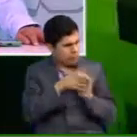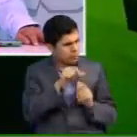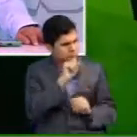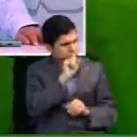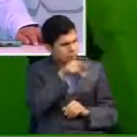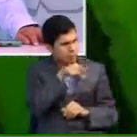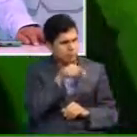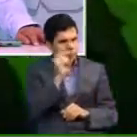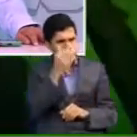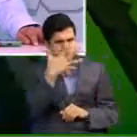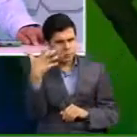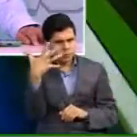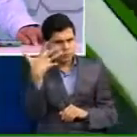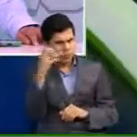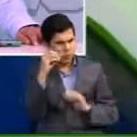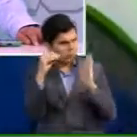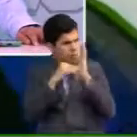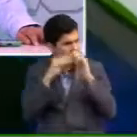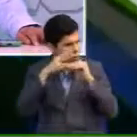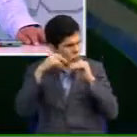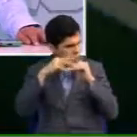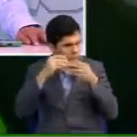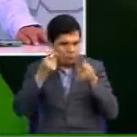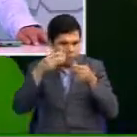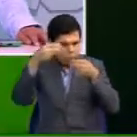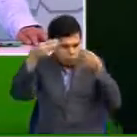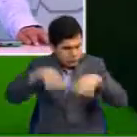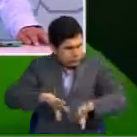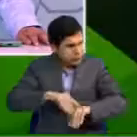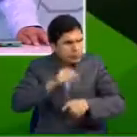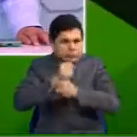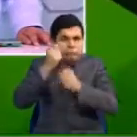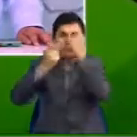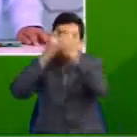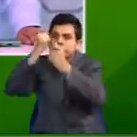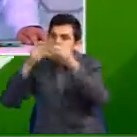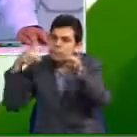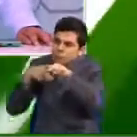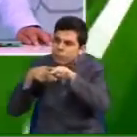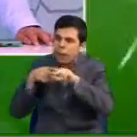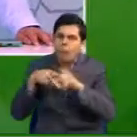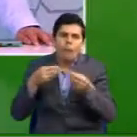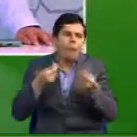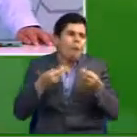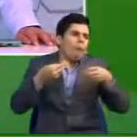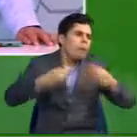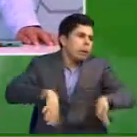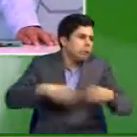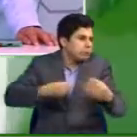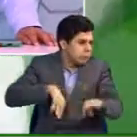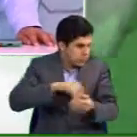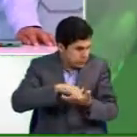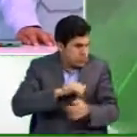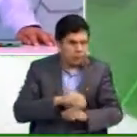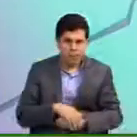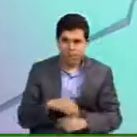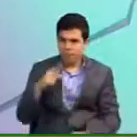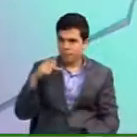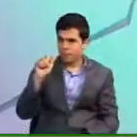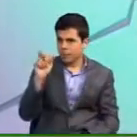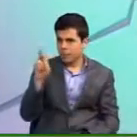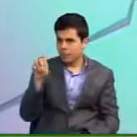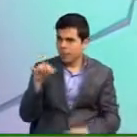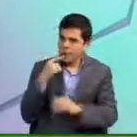550 mil dólares por esta situación cuál es el panorama y qué nos puede decir karen debo corregir la